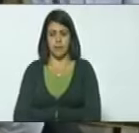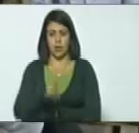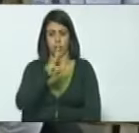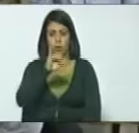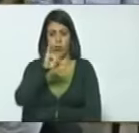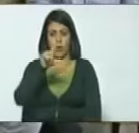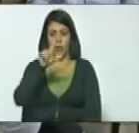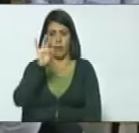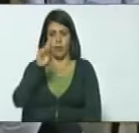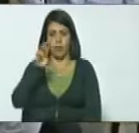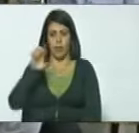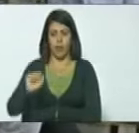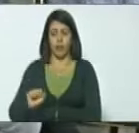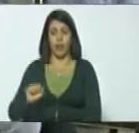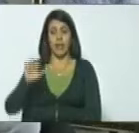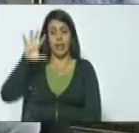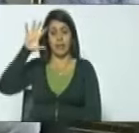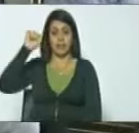Wilfredo Tovar, infield.